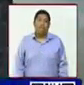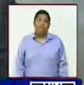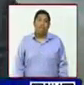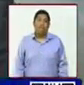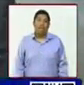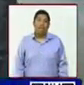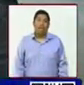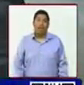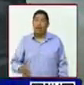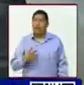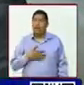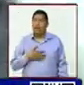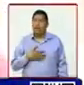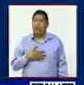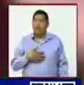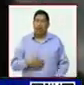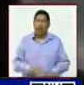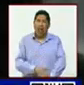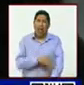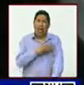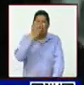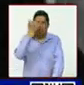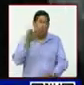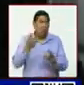¿Por qué has venido aquí? Me dicen.